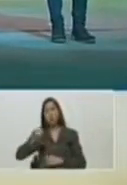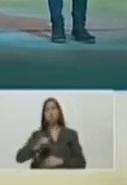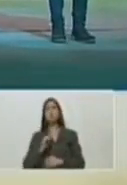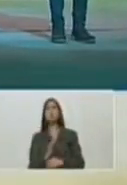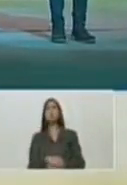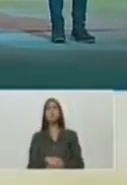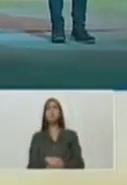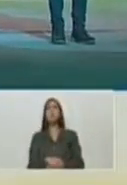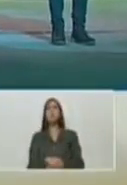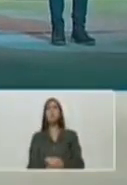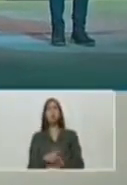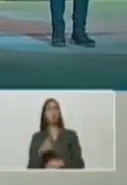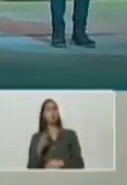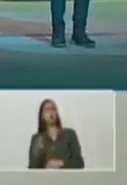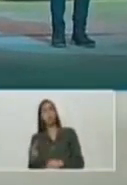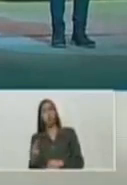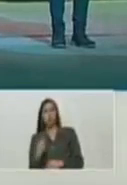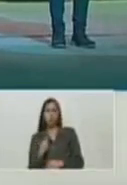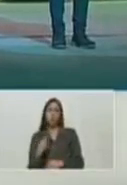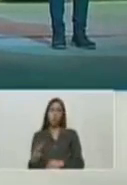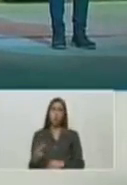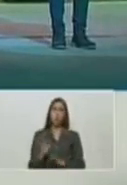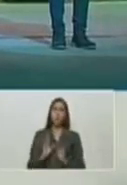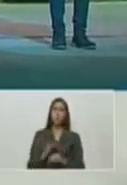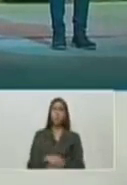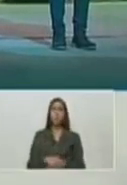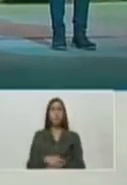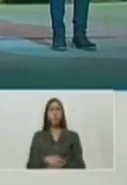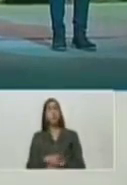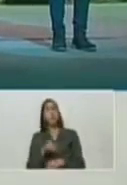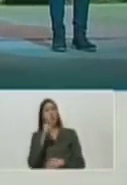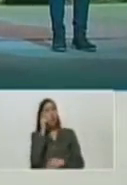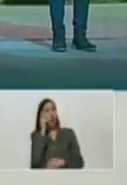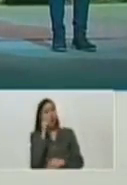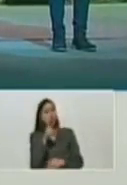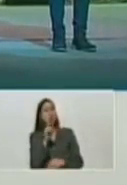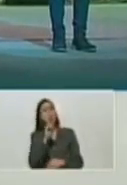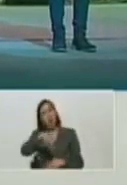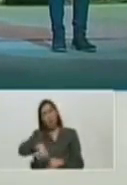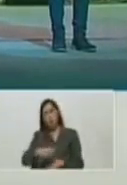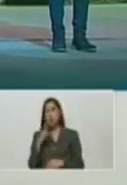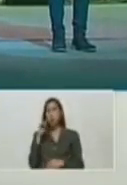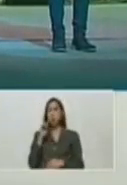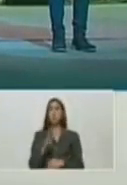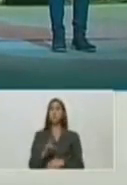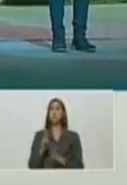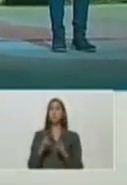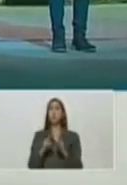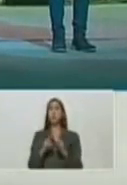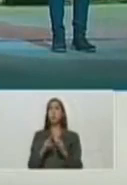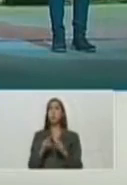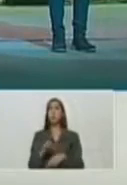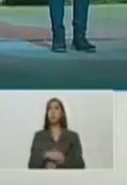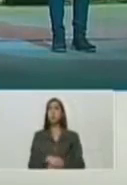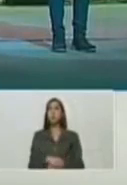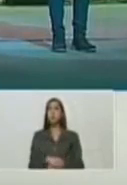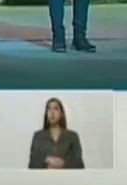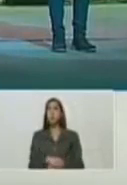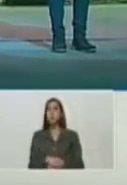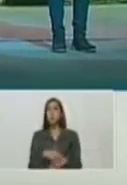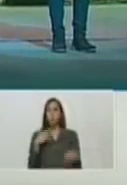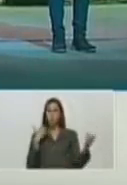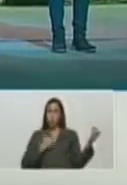Quizás Yelitze y yo. Bueno, y Delcy, porque Delcy, bueno, Ali fue un